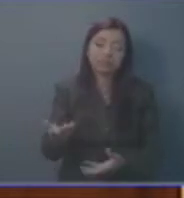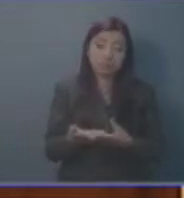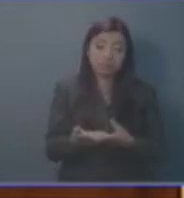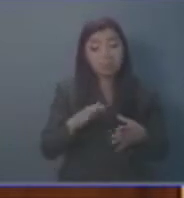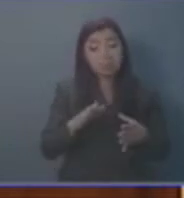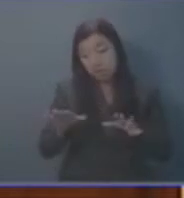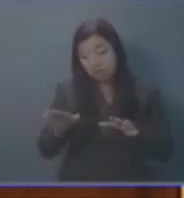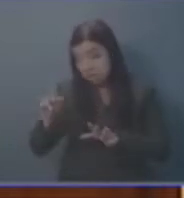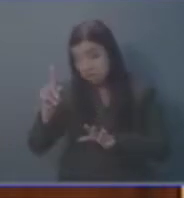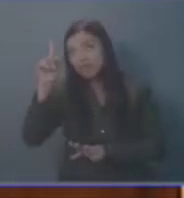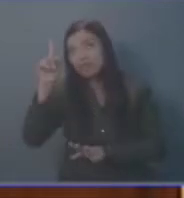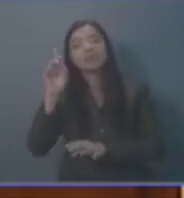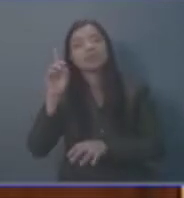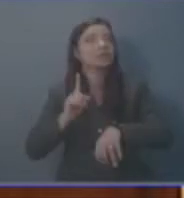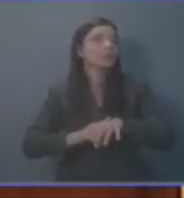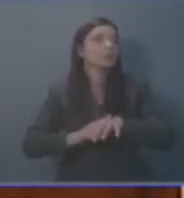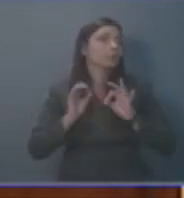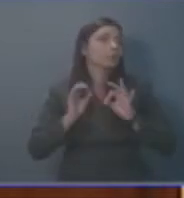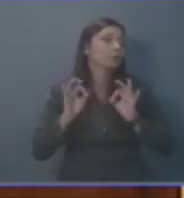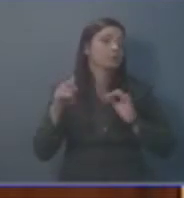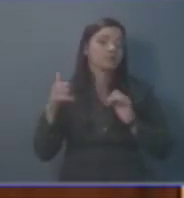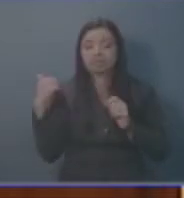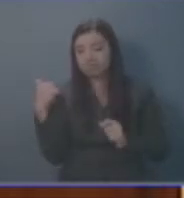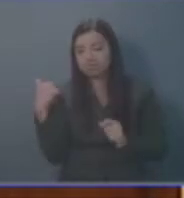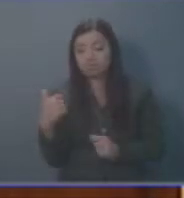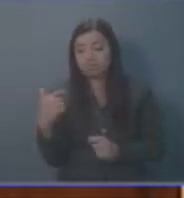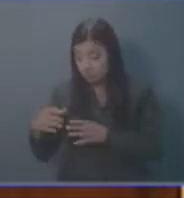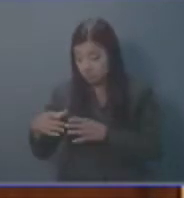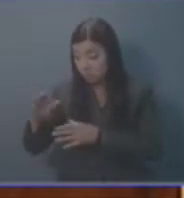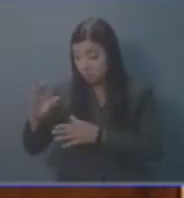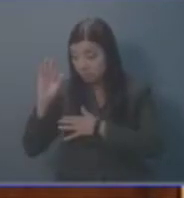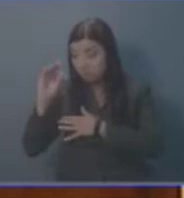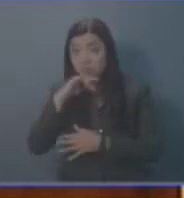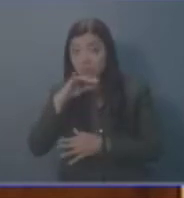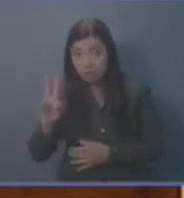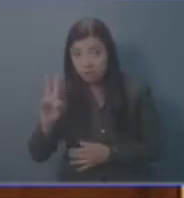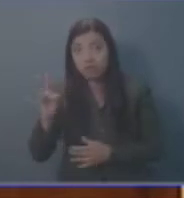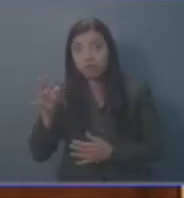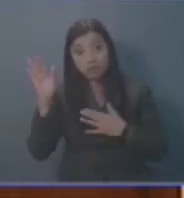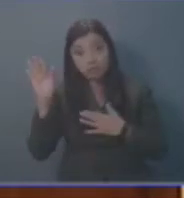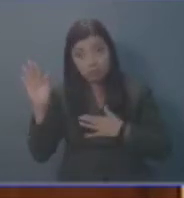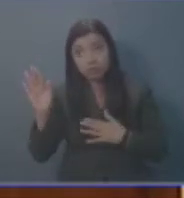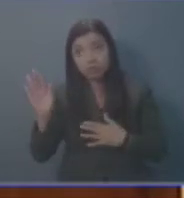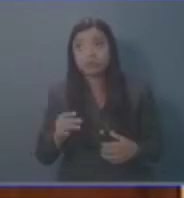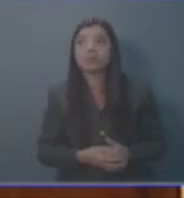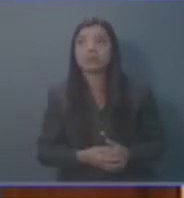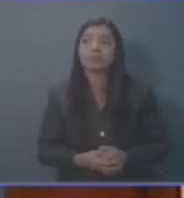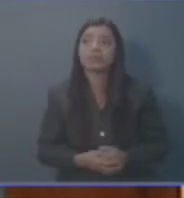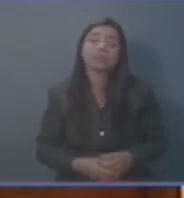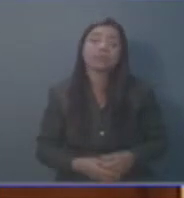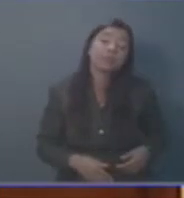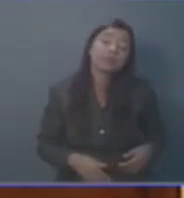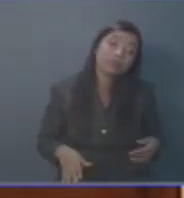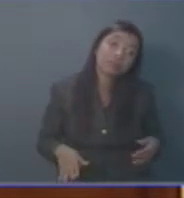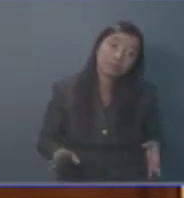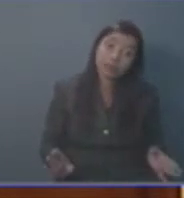Dios que enhorabuena se cumplió esto. Cumplieron y honraron su palabra. Sin